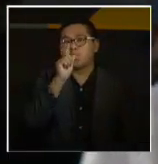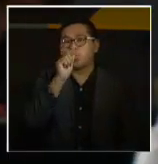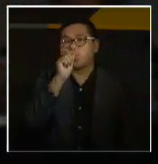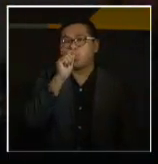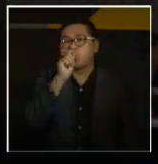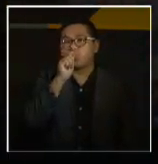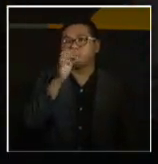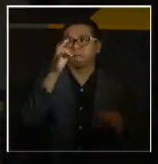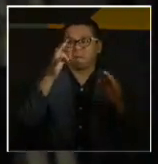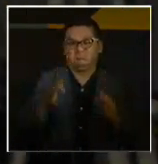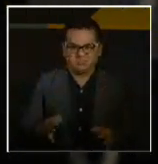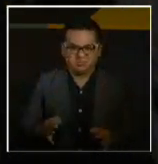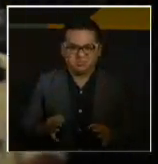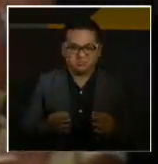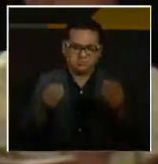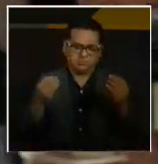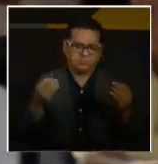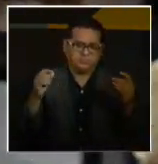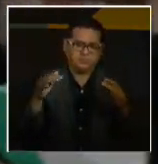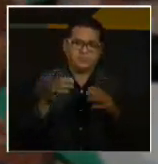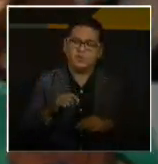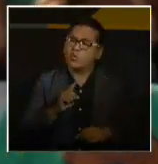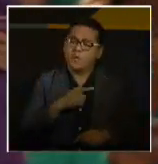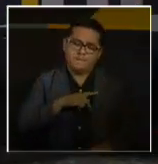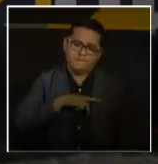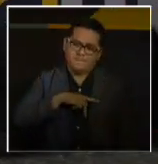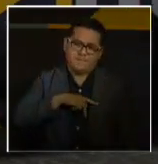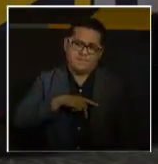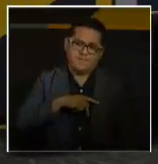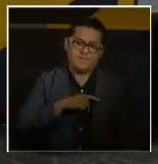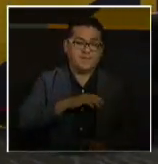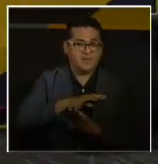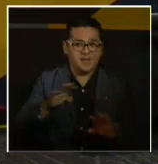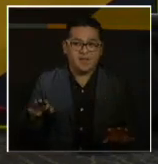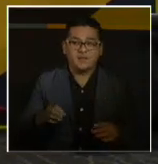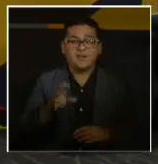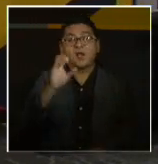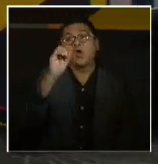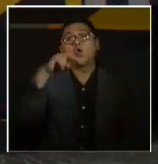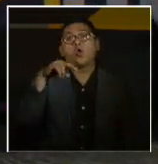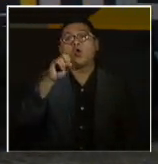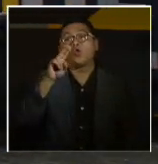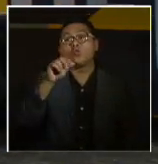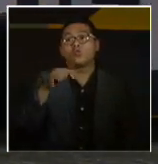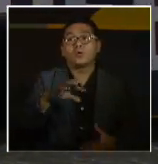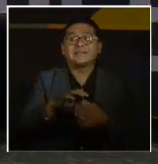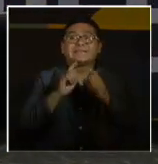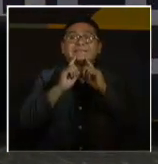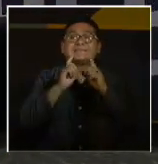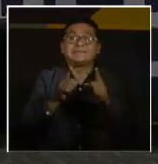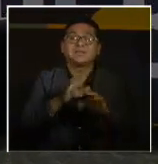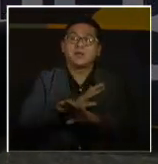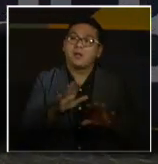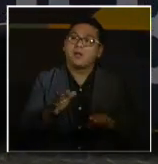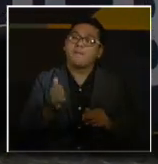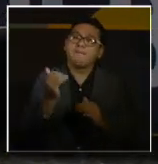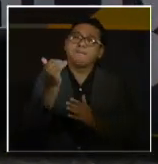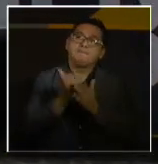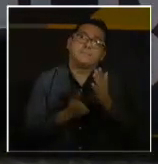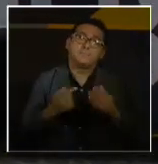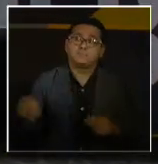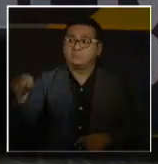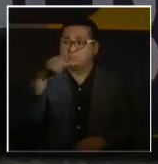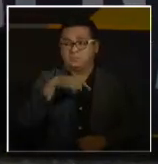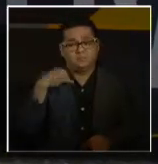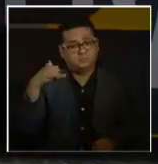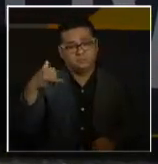policías efectivos. Esos son datos, no son míos, esos son datos de la ONU. Eso es lo que dicen que es lo mínimo que debemos